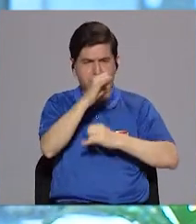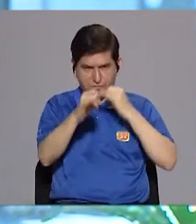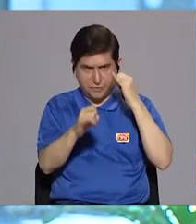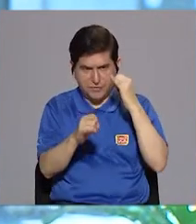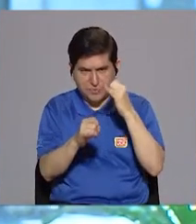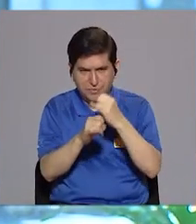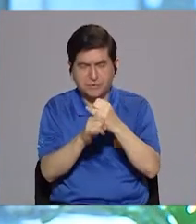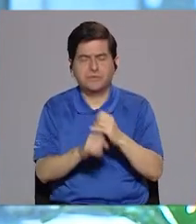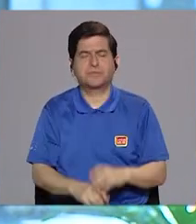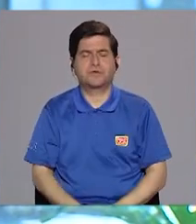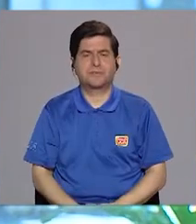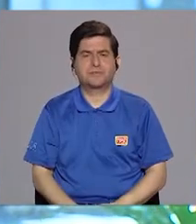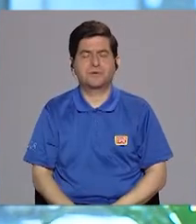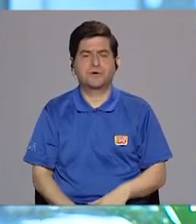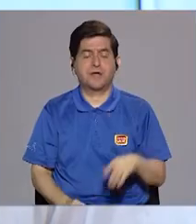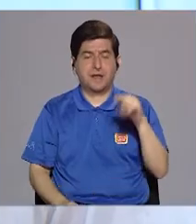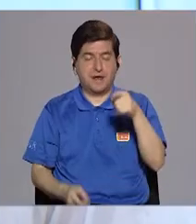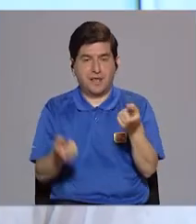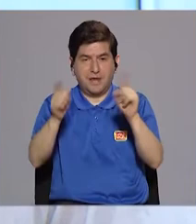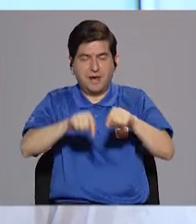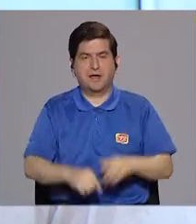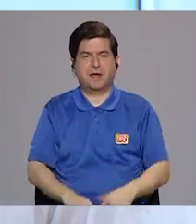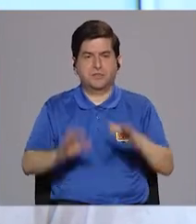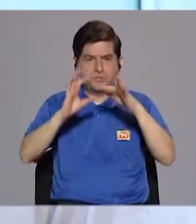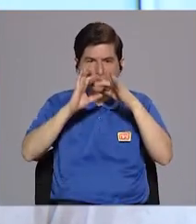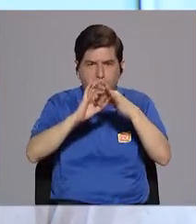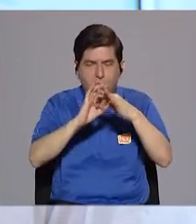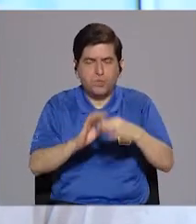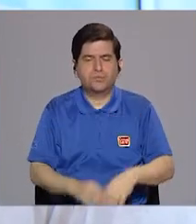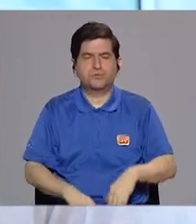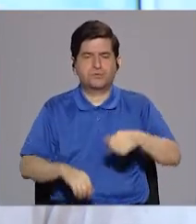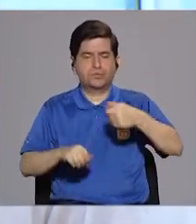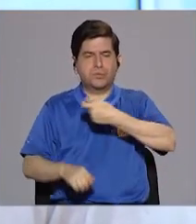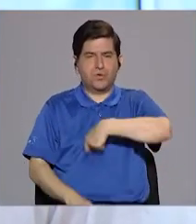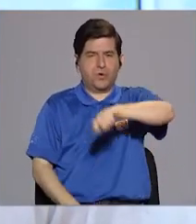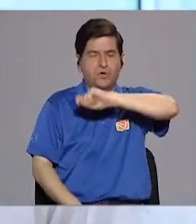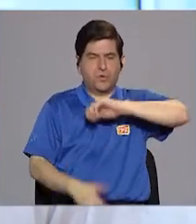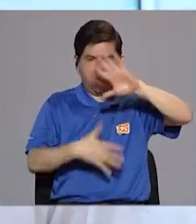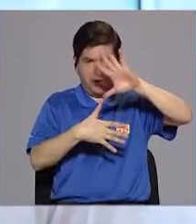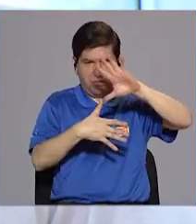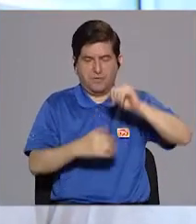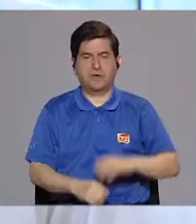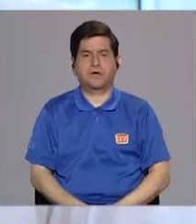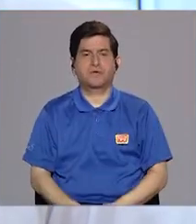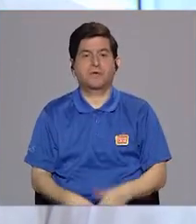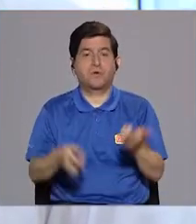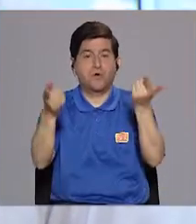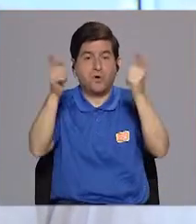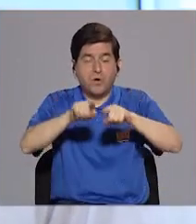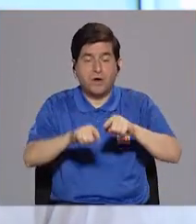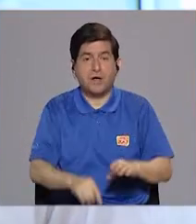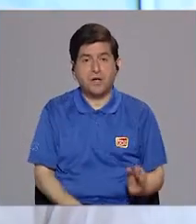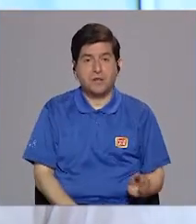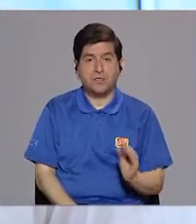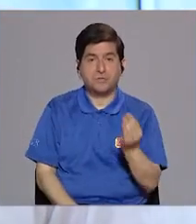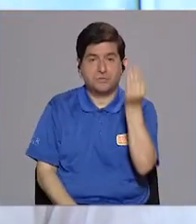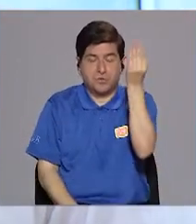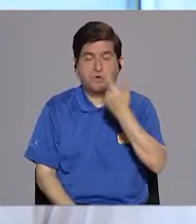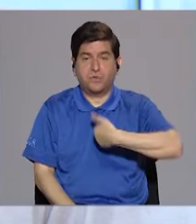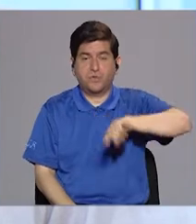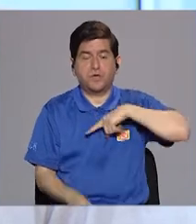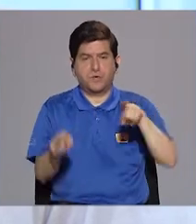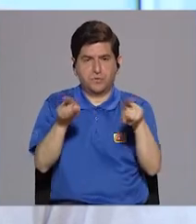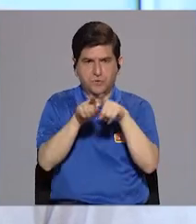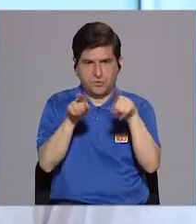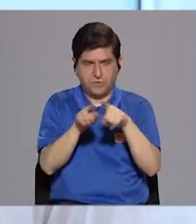importantes con la conjunción iberoamericana. Sí, bueno, en el caso de los jóvenes, nosotros decimos que nosotros también